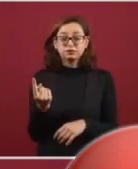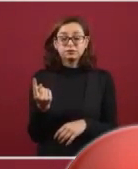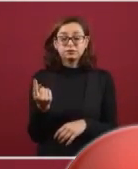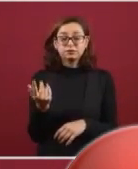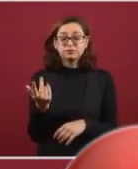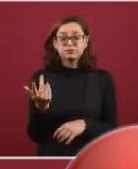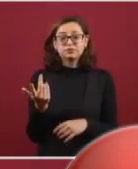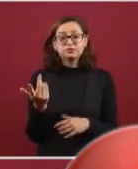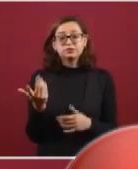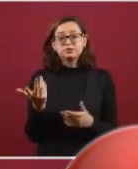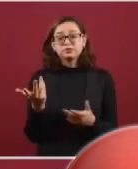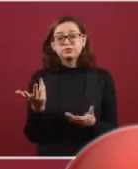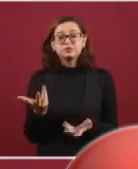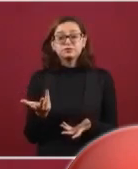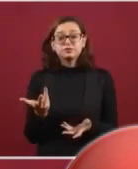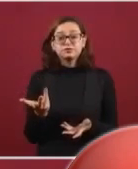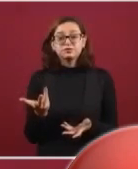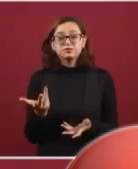los